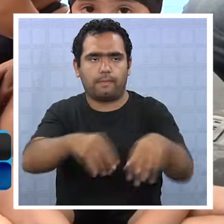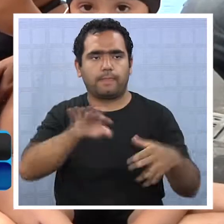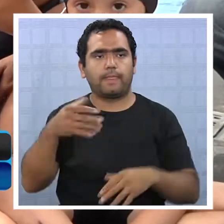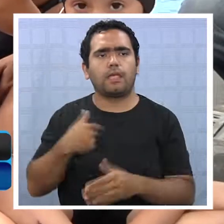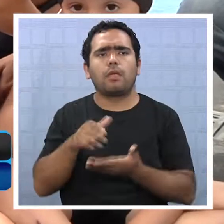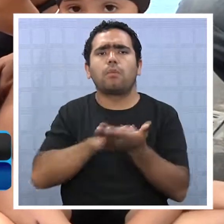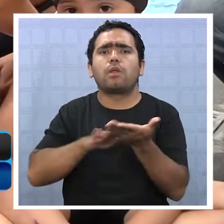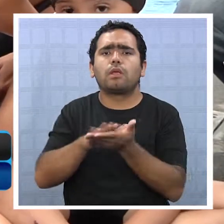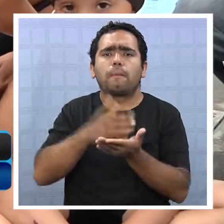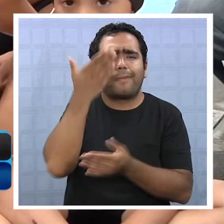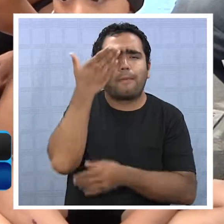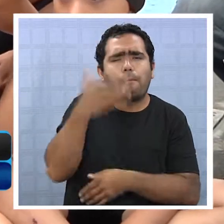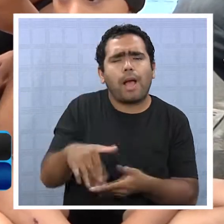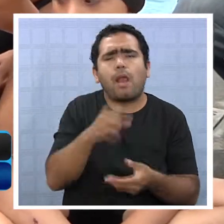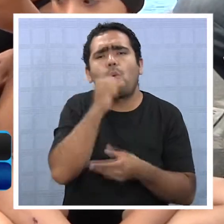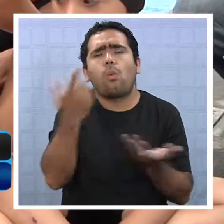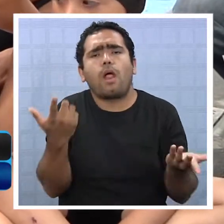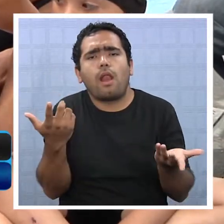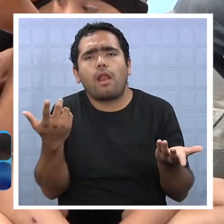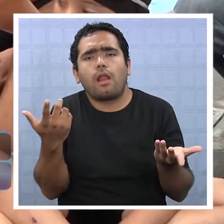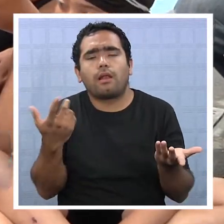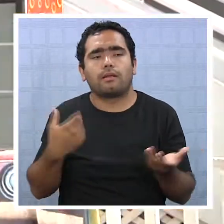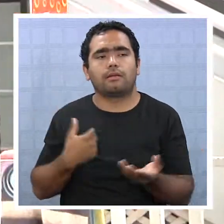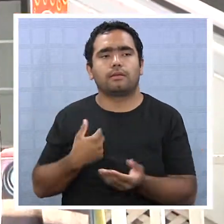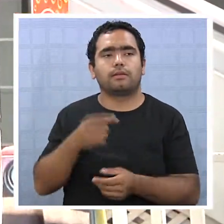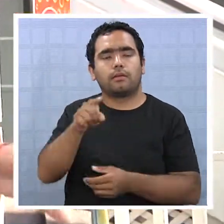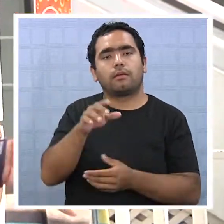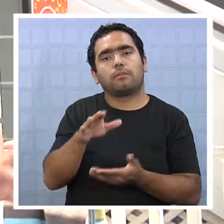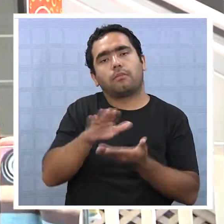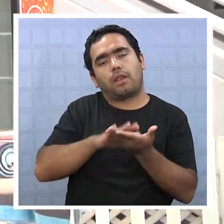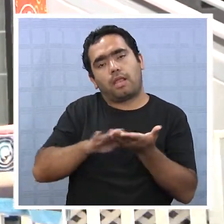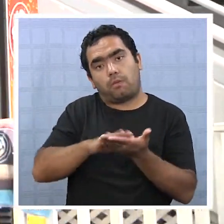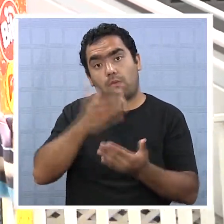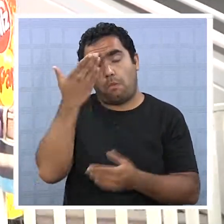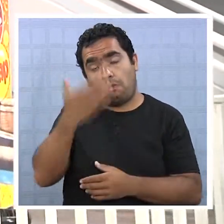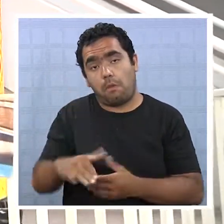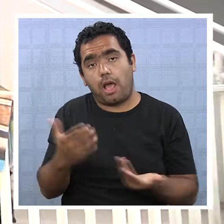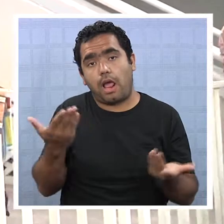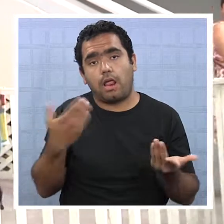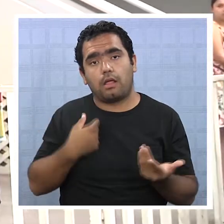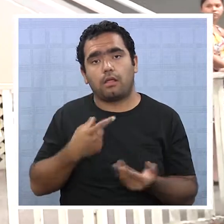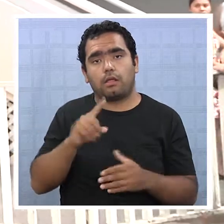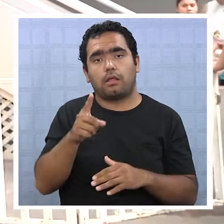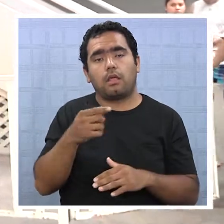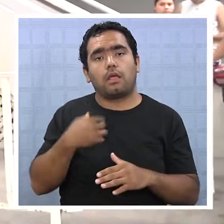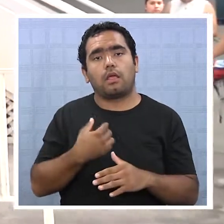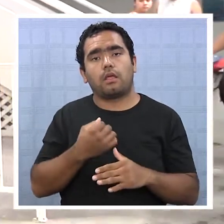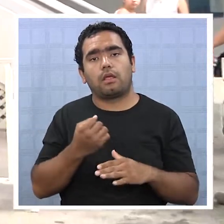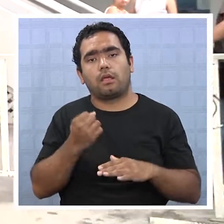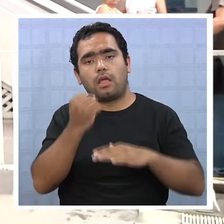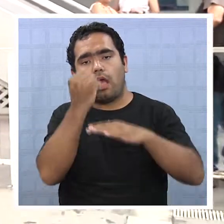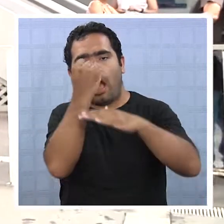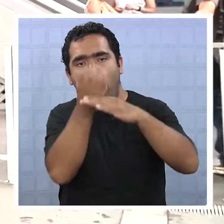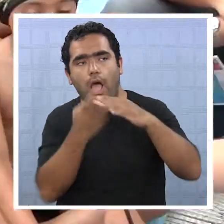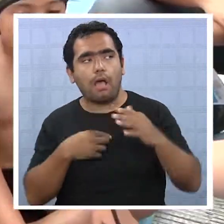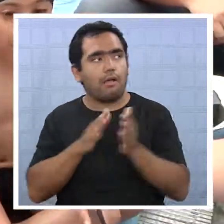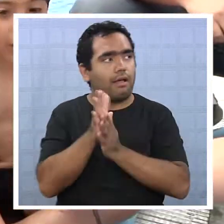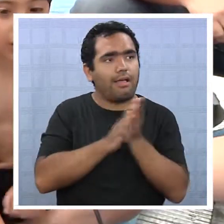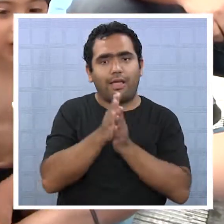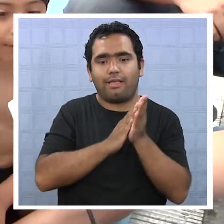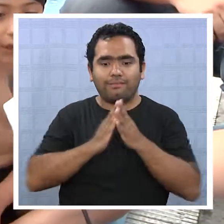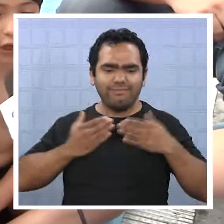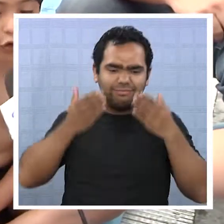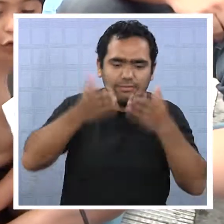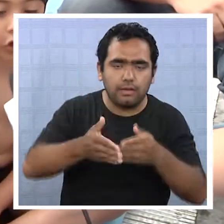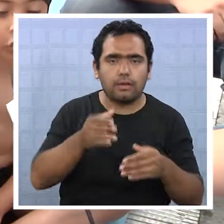está mal en la piscina? Lo que está mal es hundirse sin autorización. No